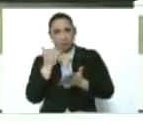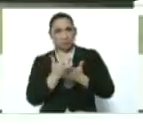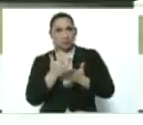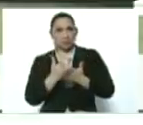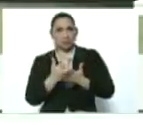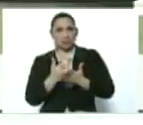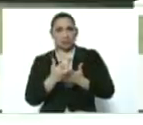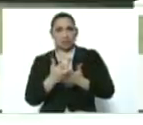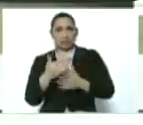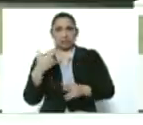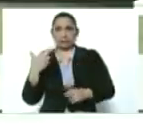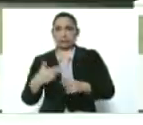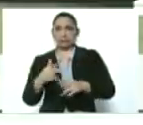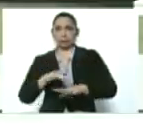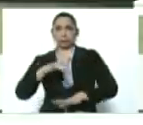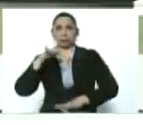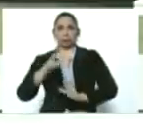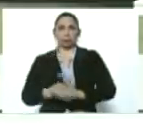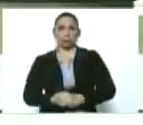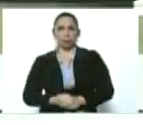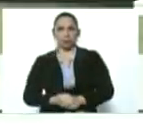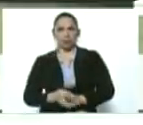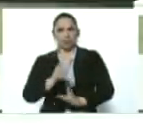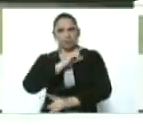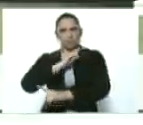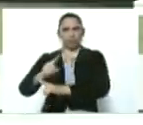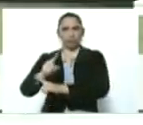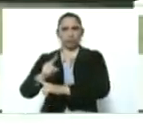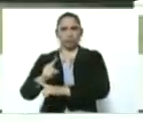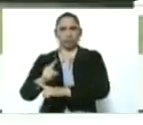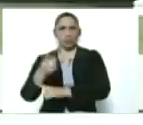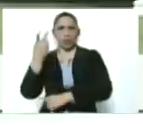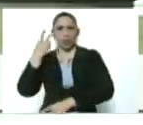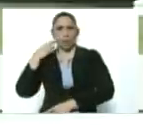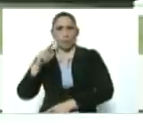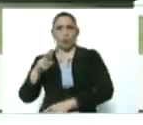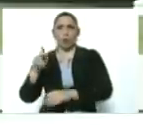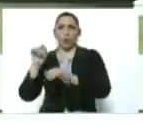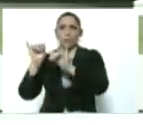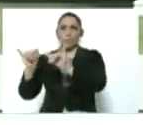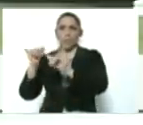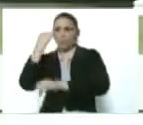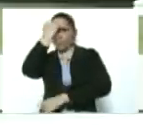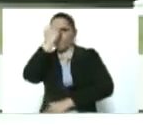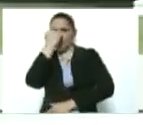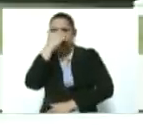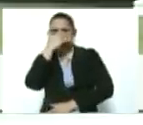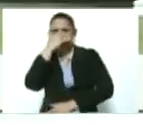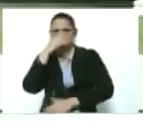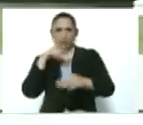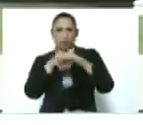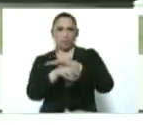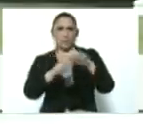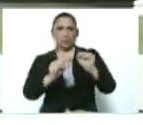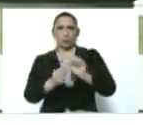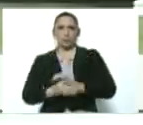graves de lo denunciado por los propios mercenarios invasores